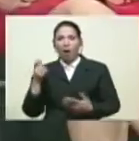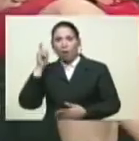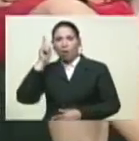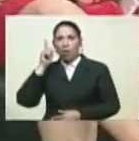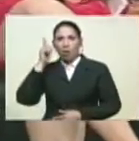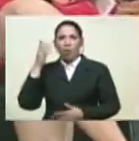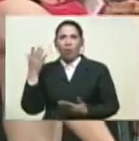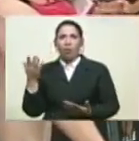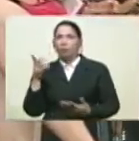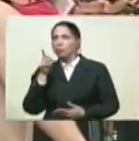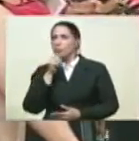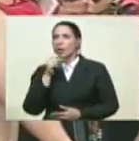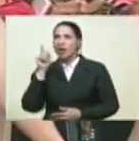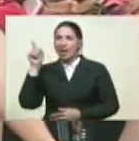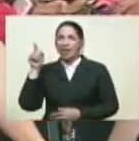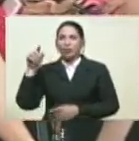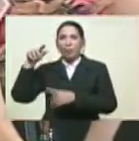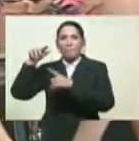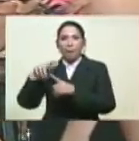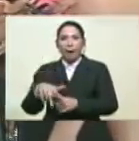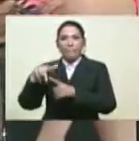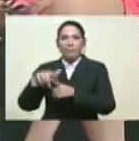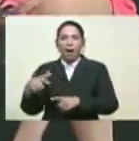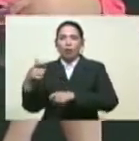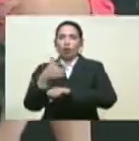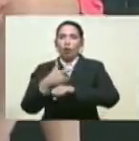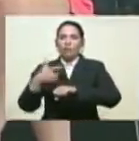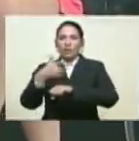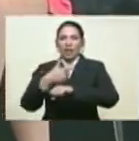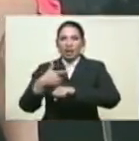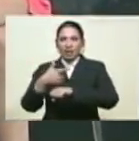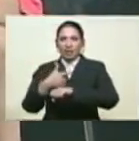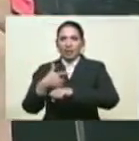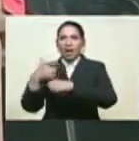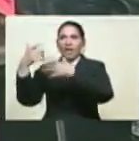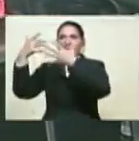racistas y extremistas que gobiernan los Estados Unidos